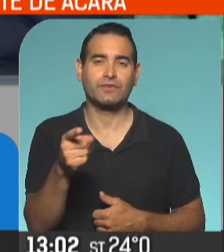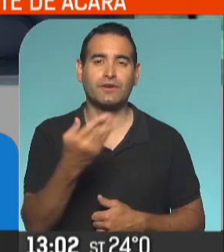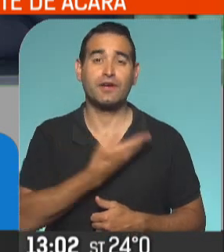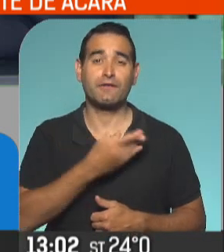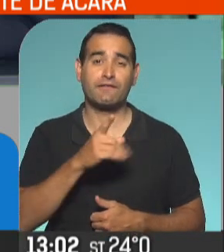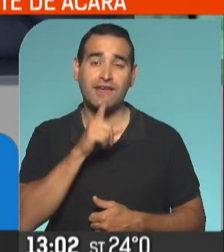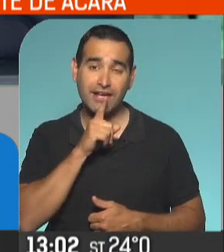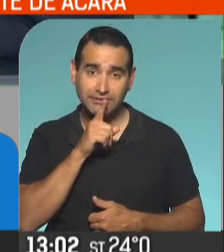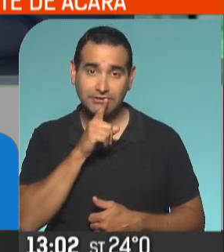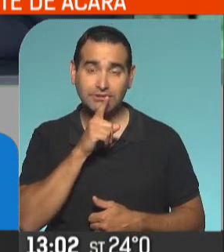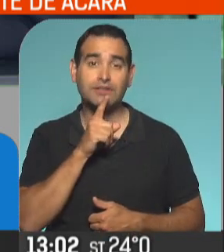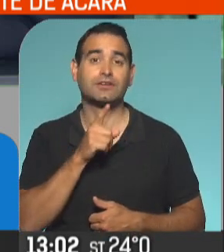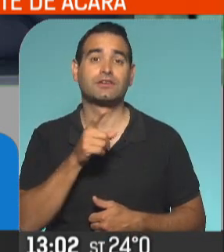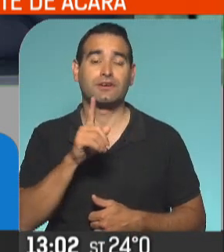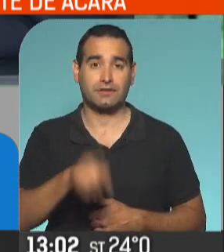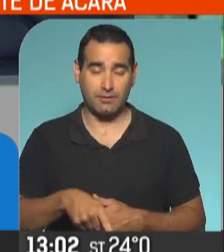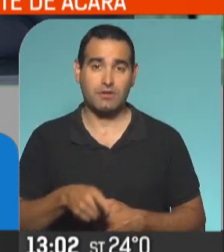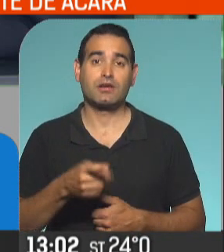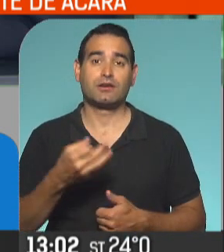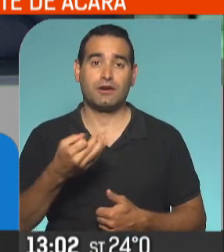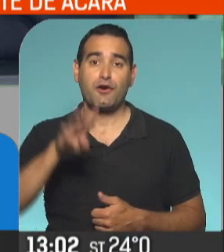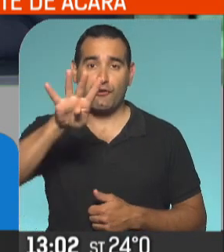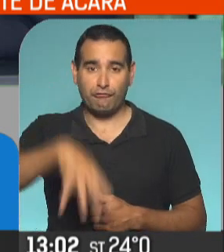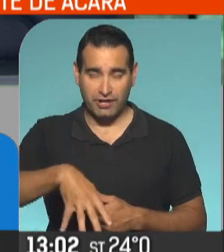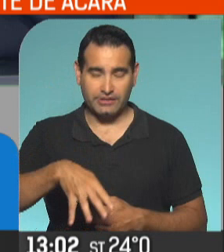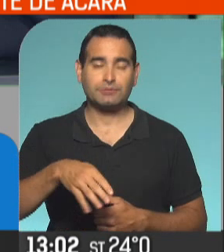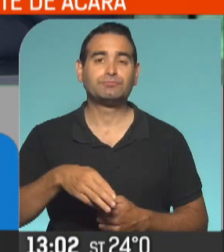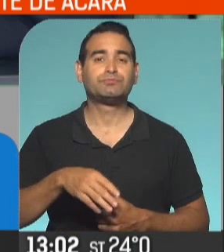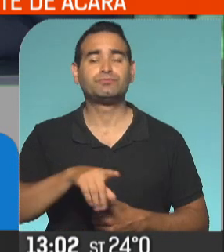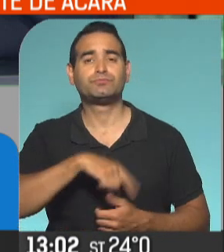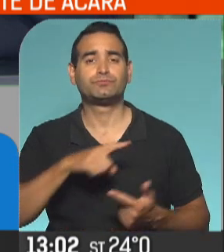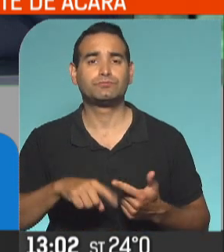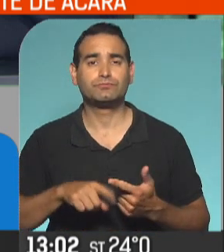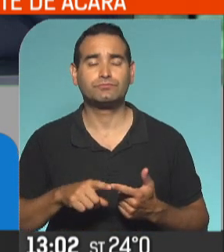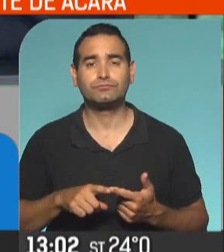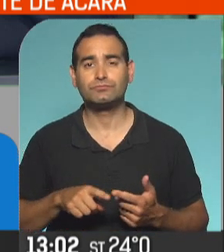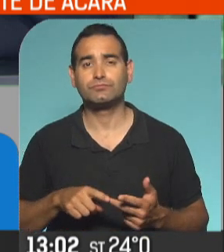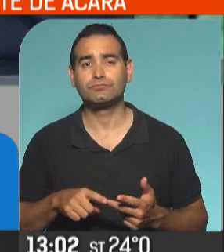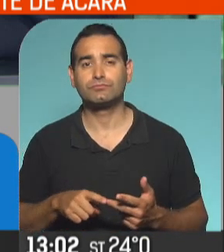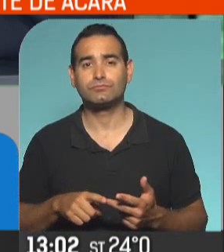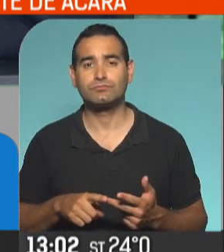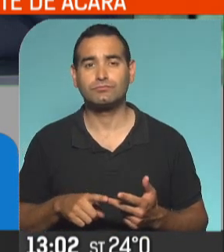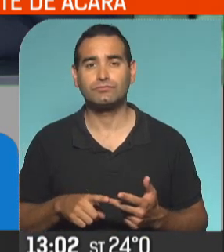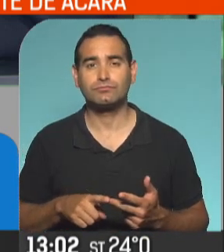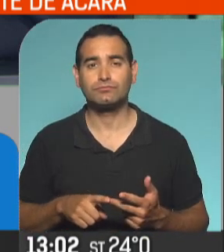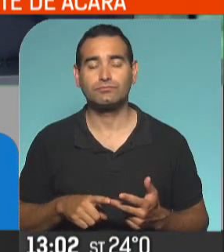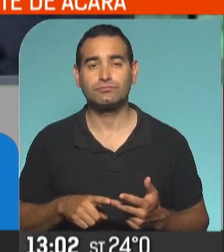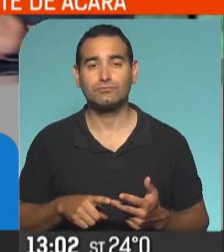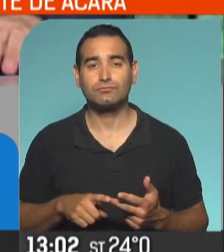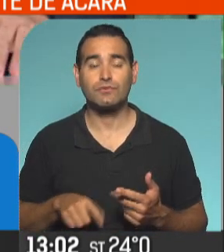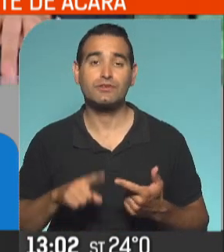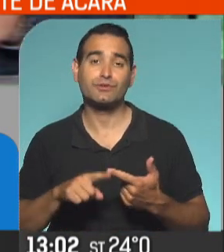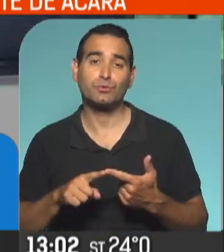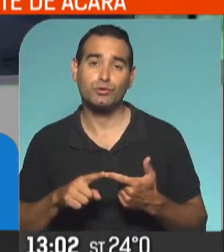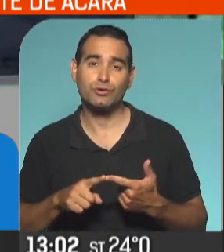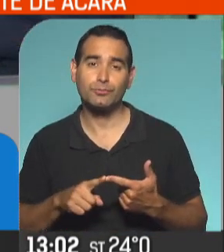con el kronos y la verdad que ha tenido una producción y un patentamiento muy muy bueno después viene como segundo auto